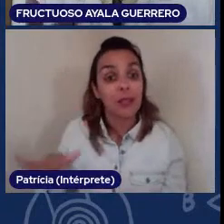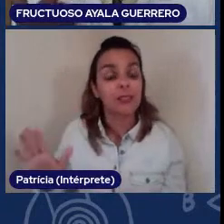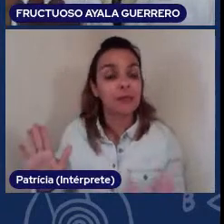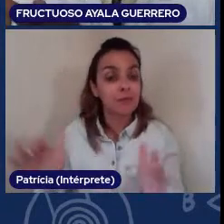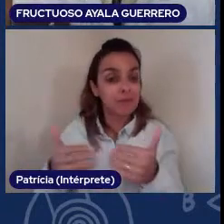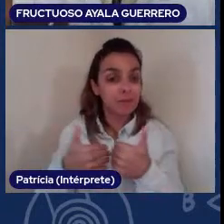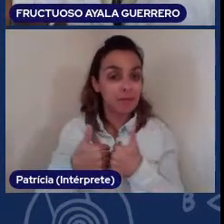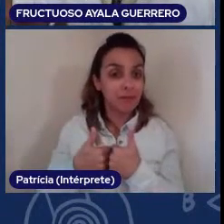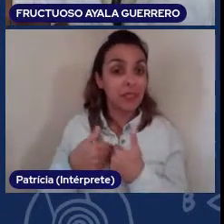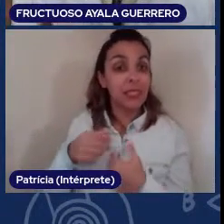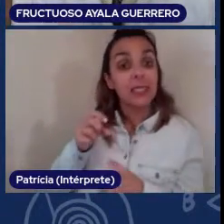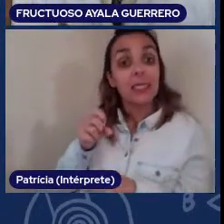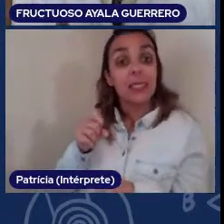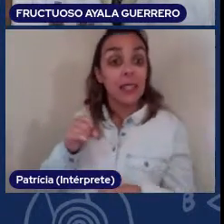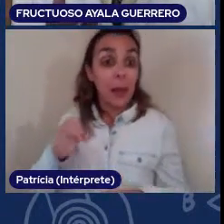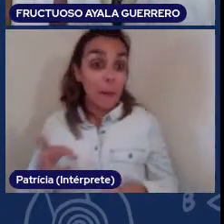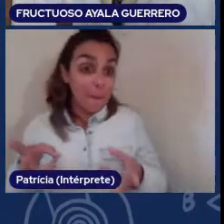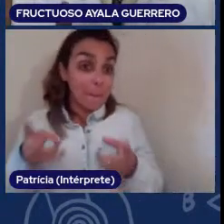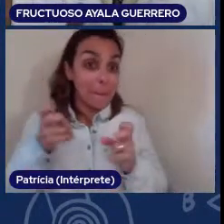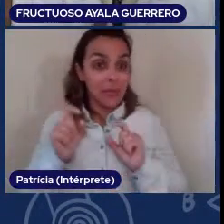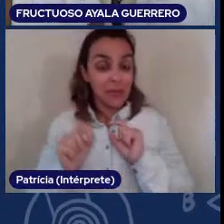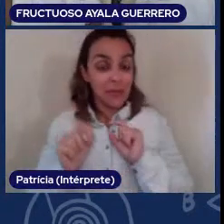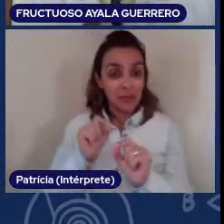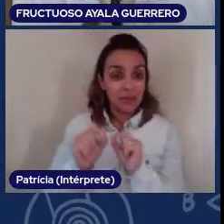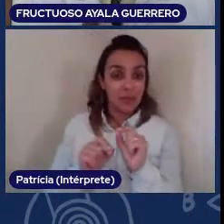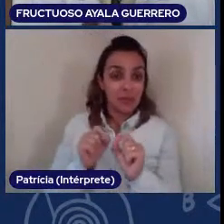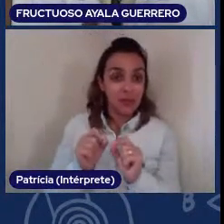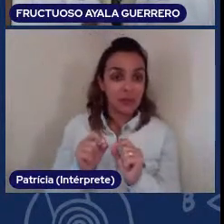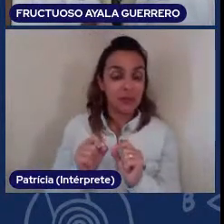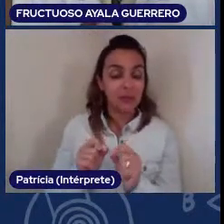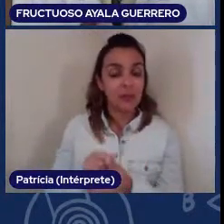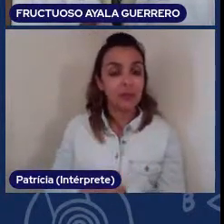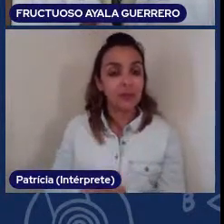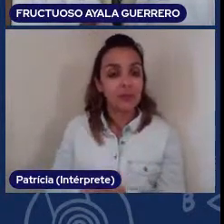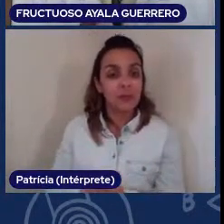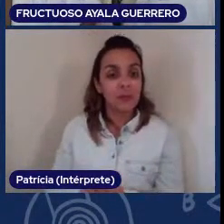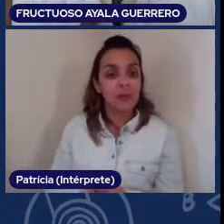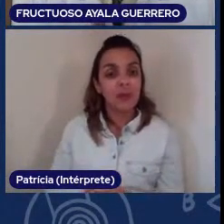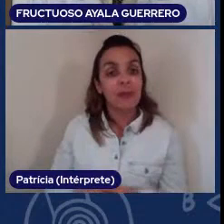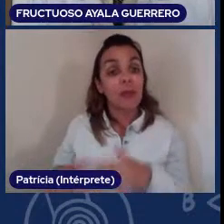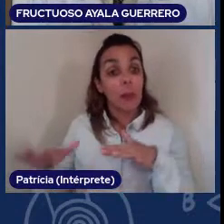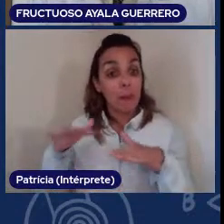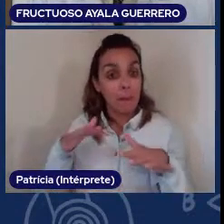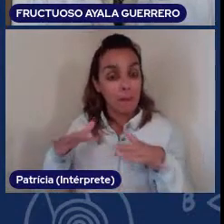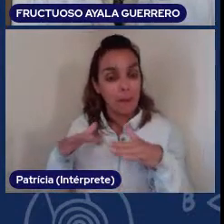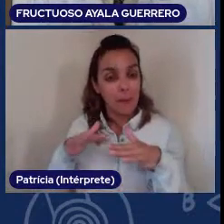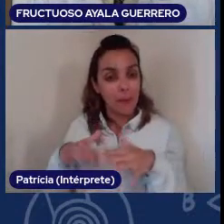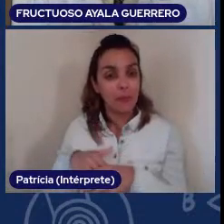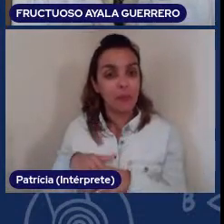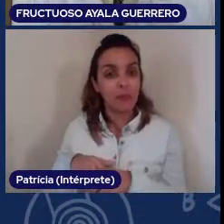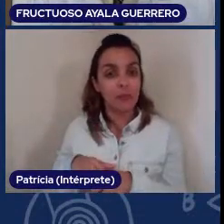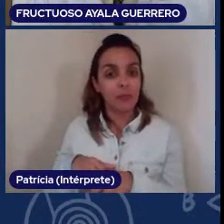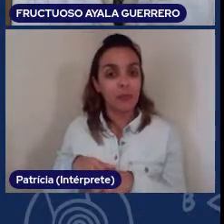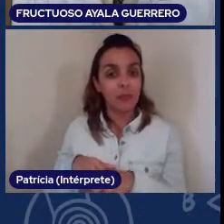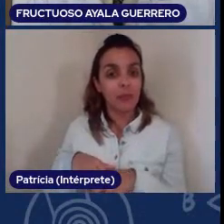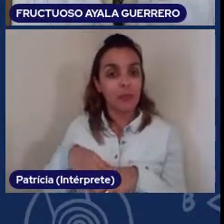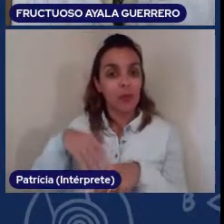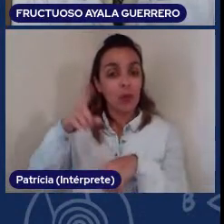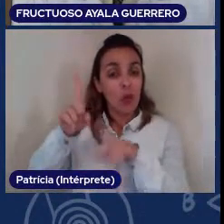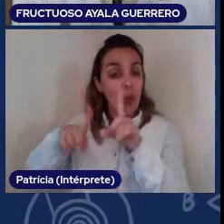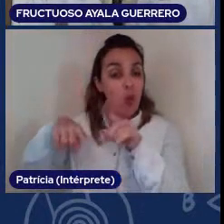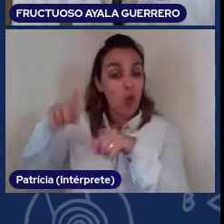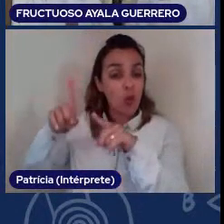si observa que alguien que está enfrente se mueve, estas ondas no